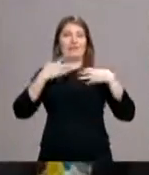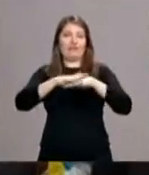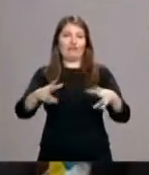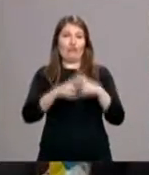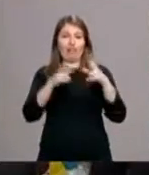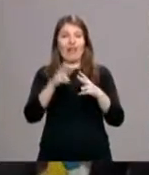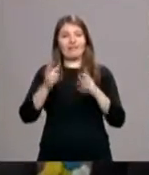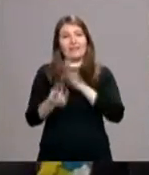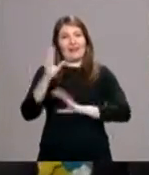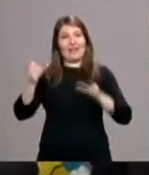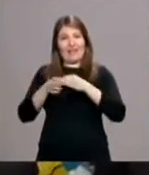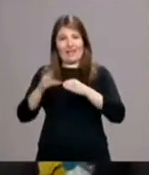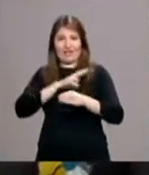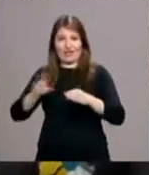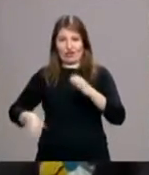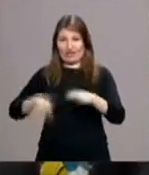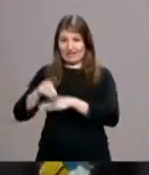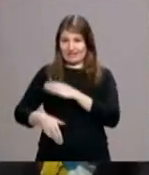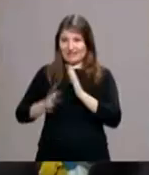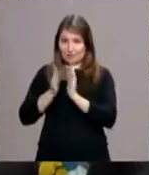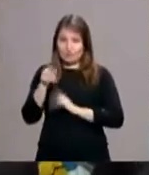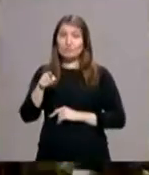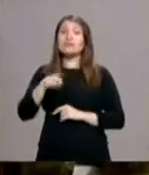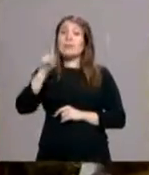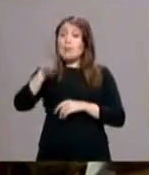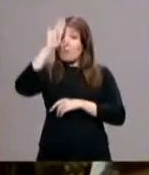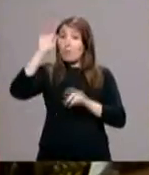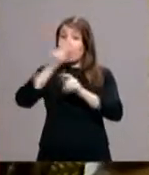de mujeres que en el Vaticano han dado sus experiencias sobre